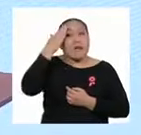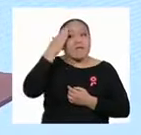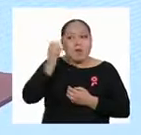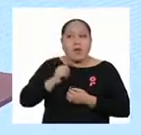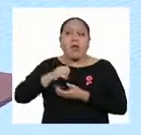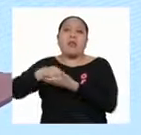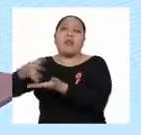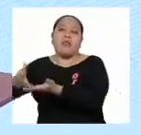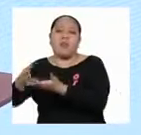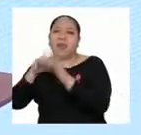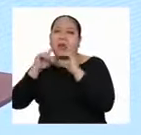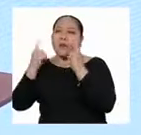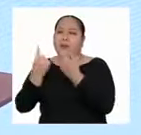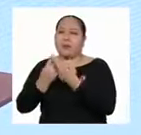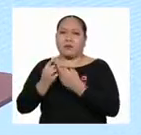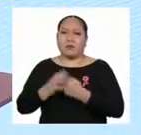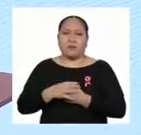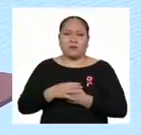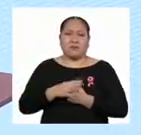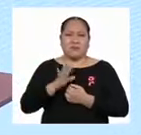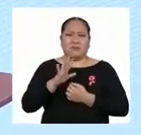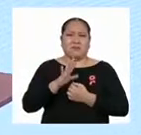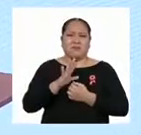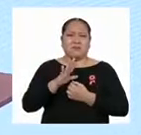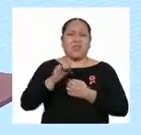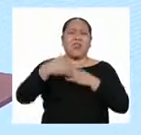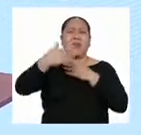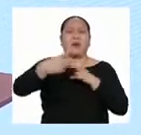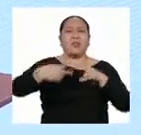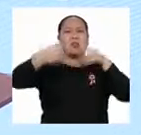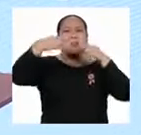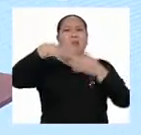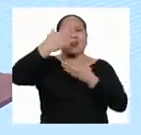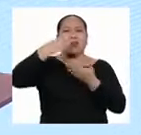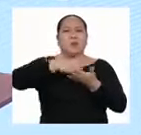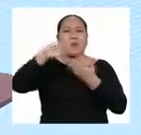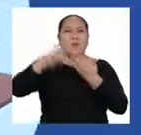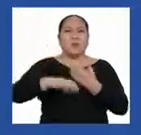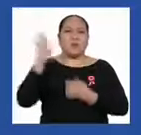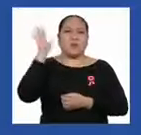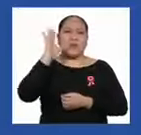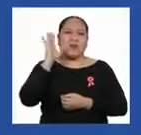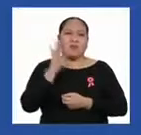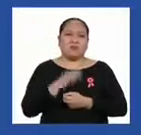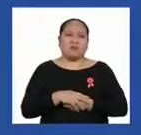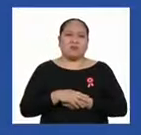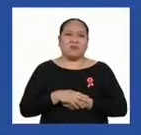qué hago? Bueno, pensaré en algo y nos vemos en el próximo programa. ¡Chao!